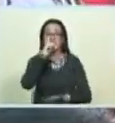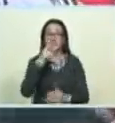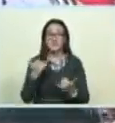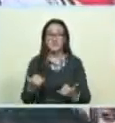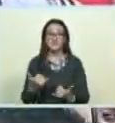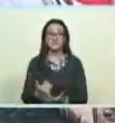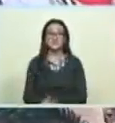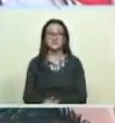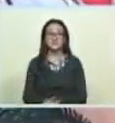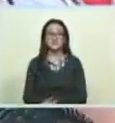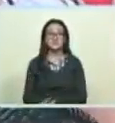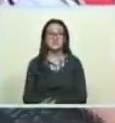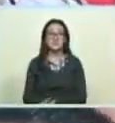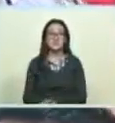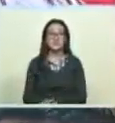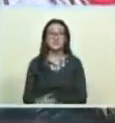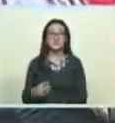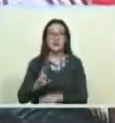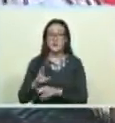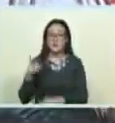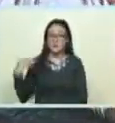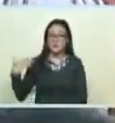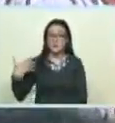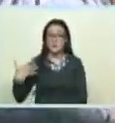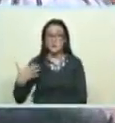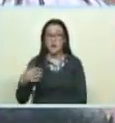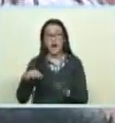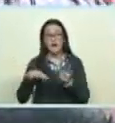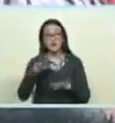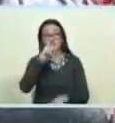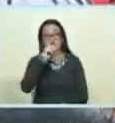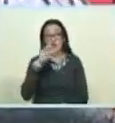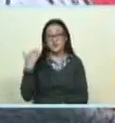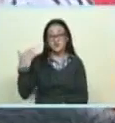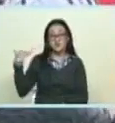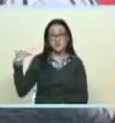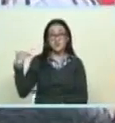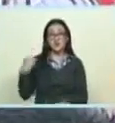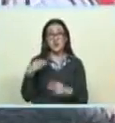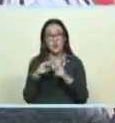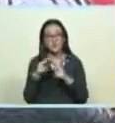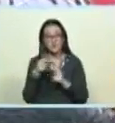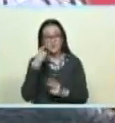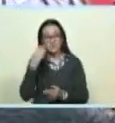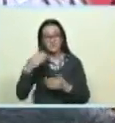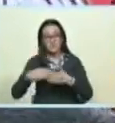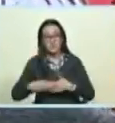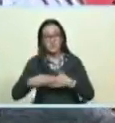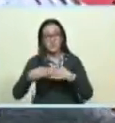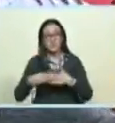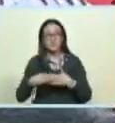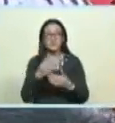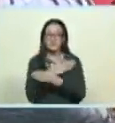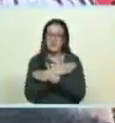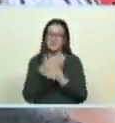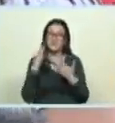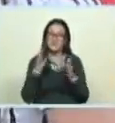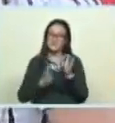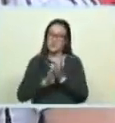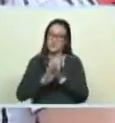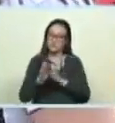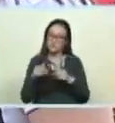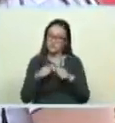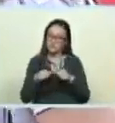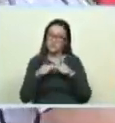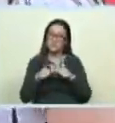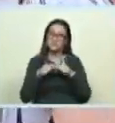17, porque cómo pasa el tiempo volando. 14 años antes de ayer, cuando nos conocimos, Carlito, te felicito. Sigue para adelante, sigan